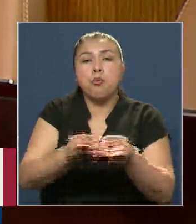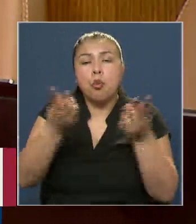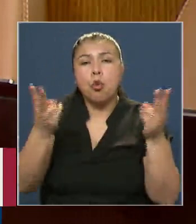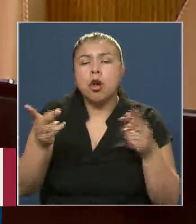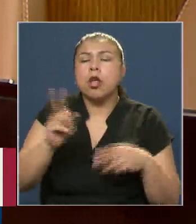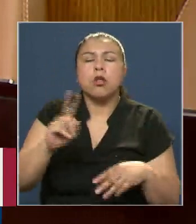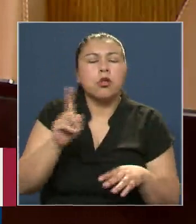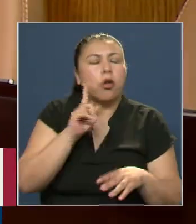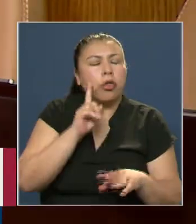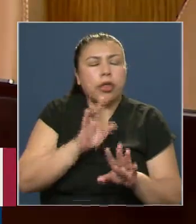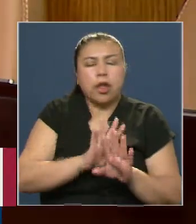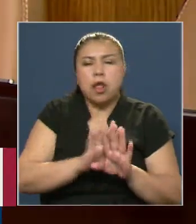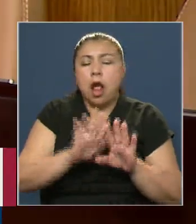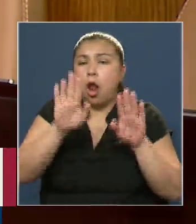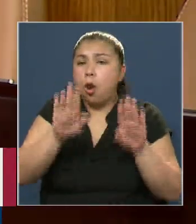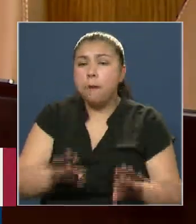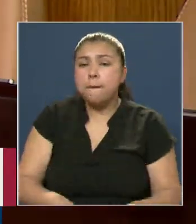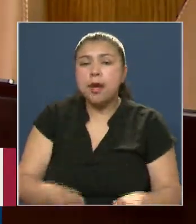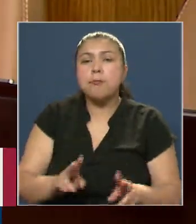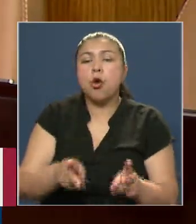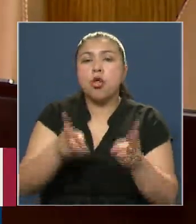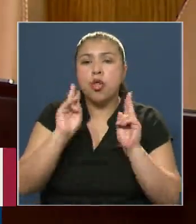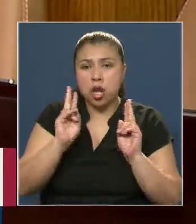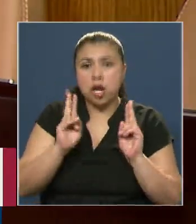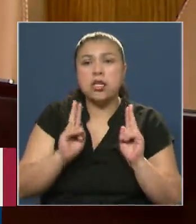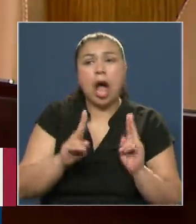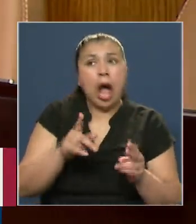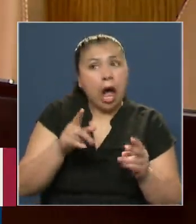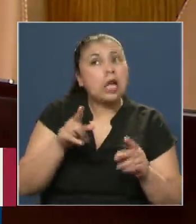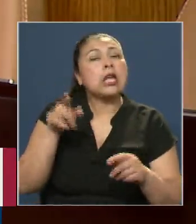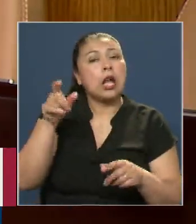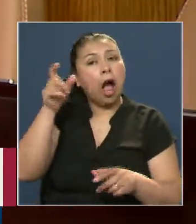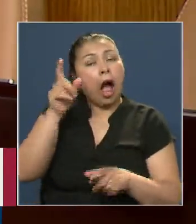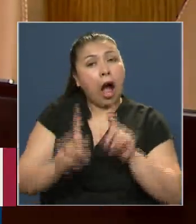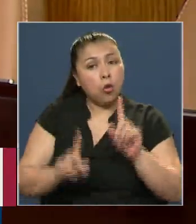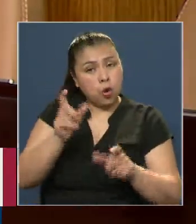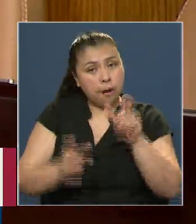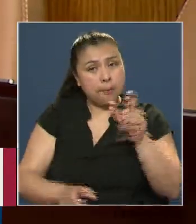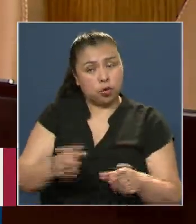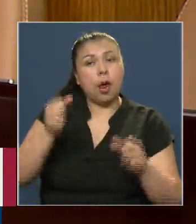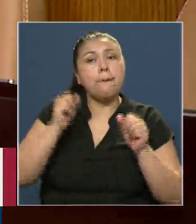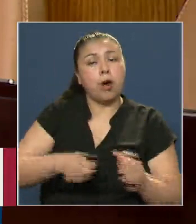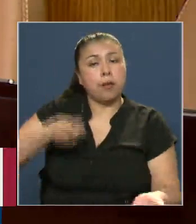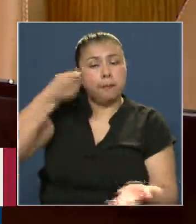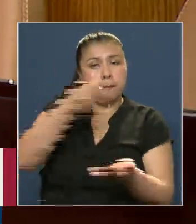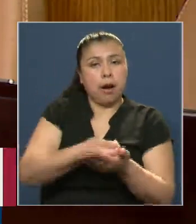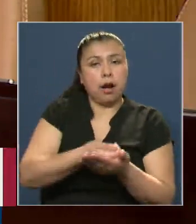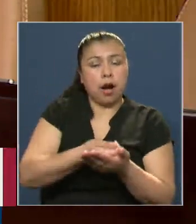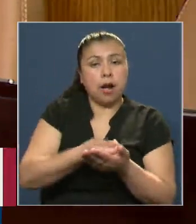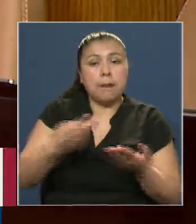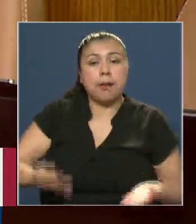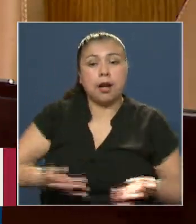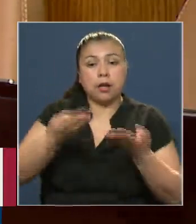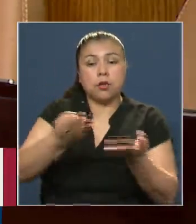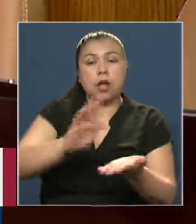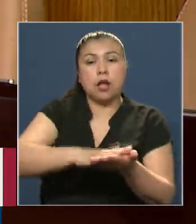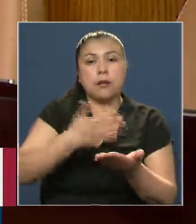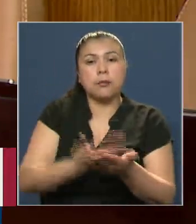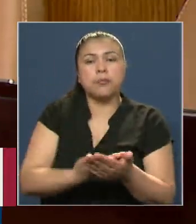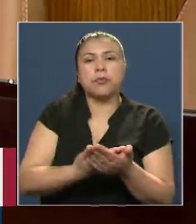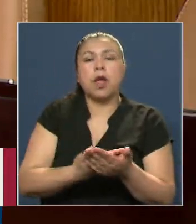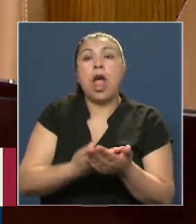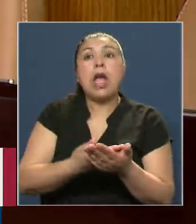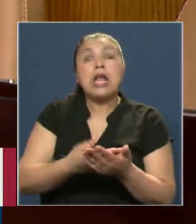no tienen los mismos derechos de aquellos que pueden pagar por la atención en salud. Estamos hablando de